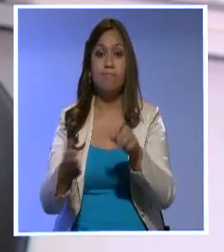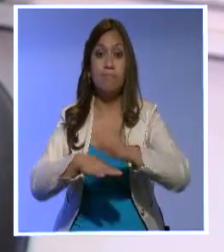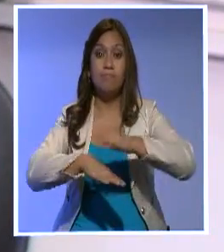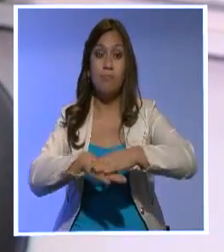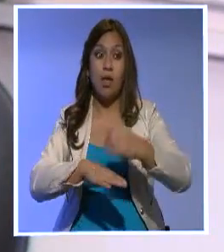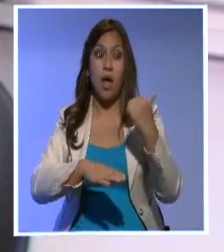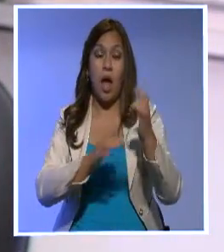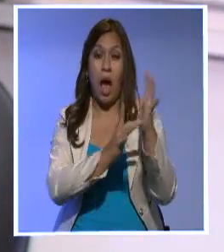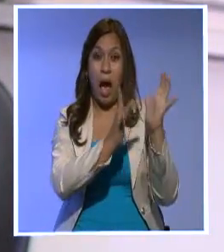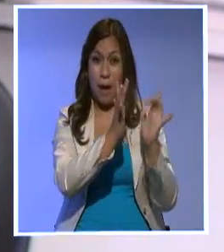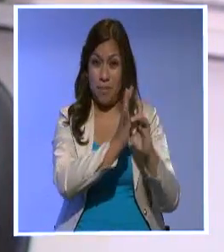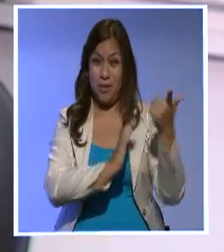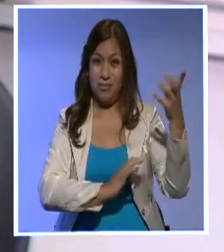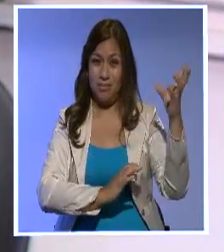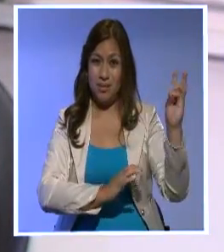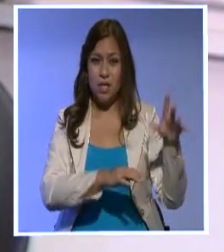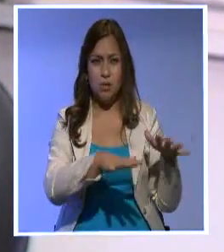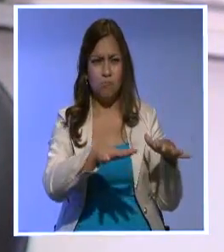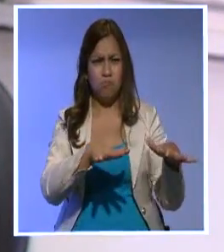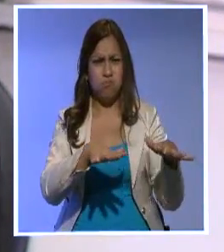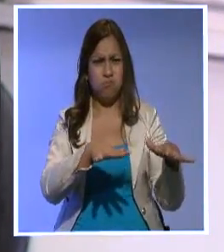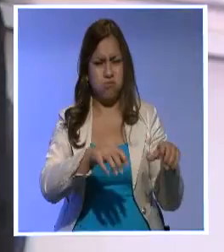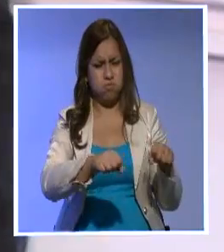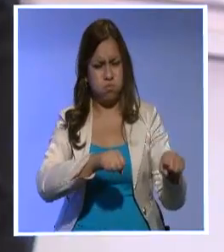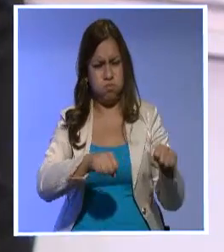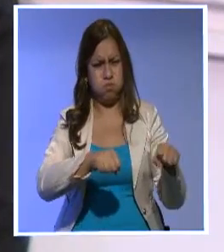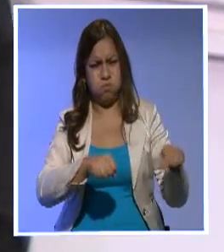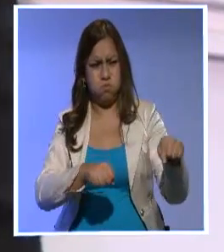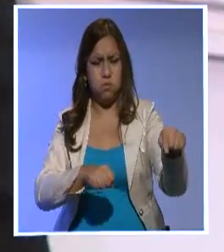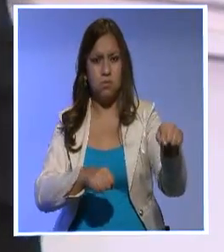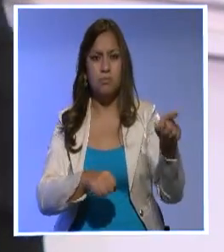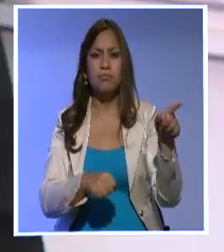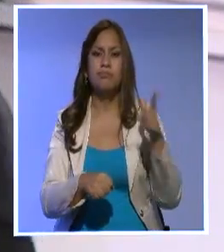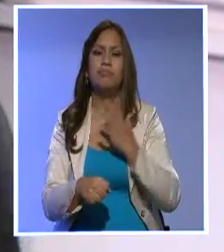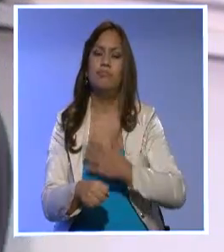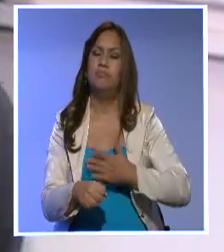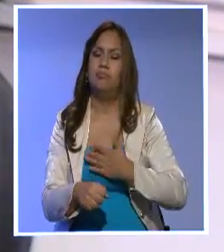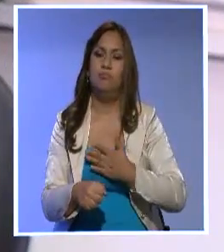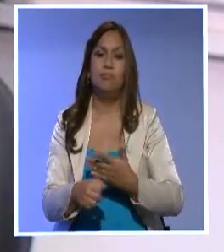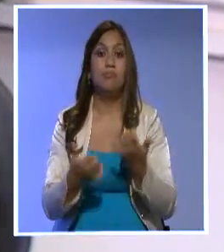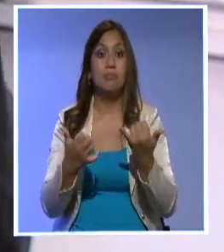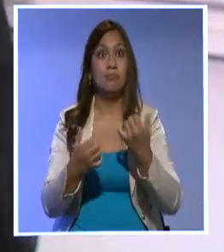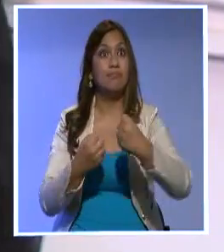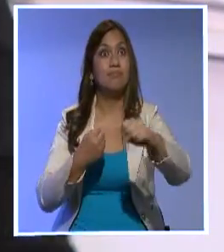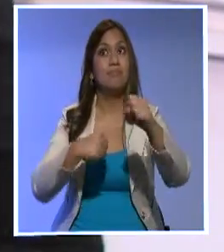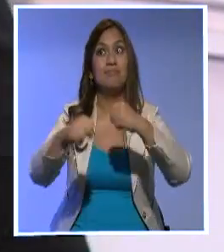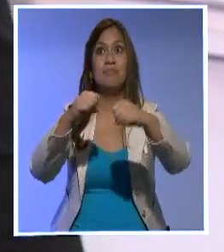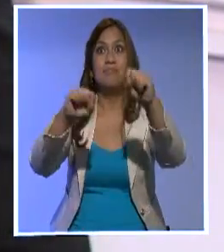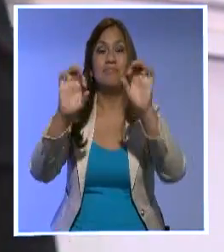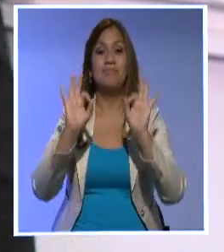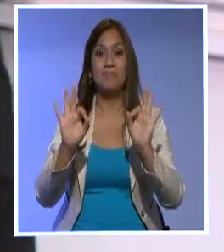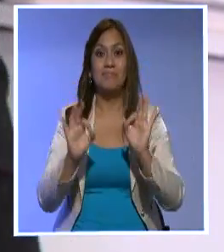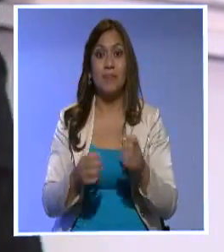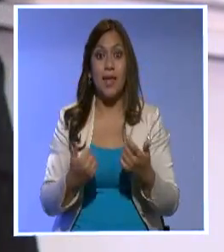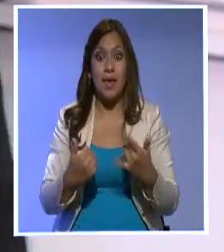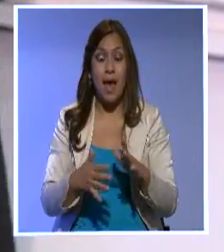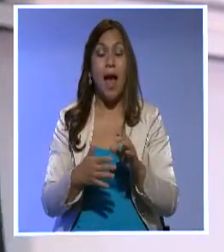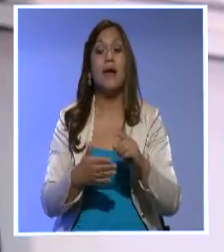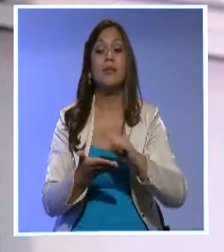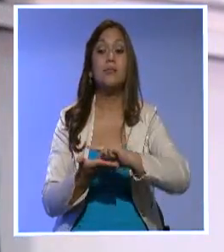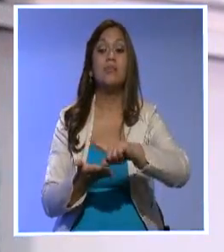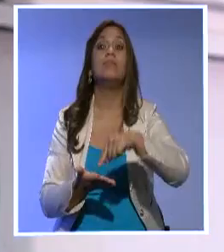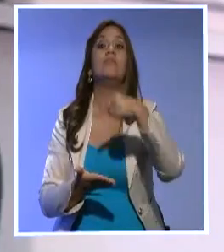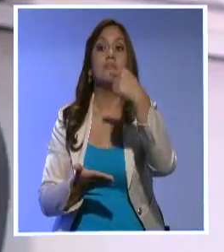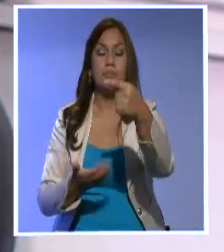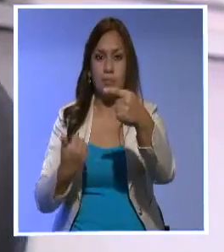del 16 de abril como son manabí y esmeraldas así que ya podemos ir programando con el proyecto de ley esperemos que ya en la próxima semana